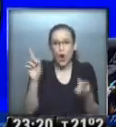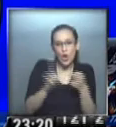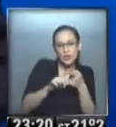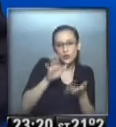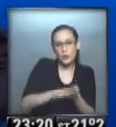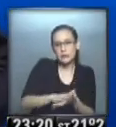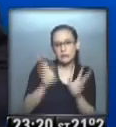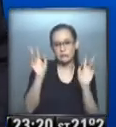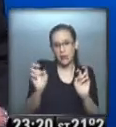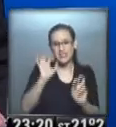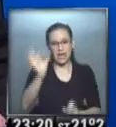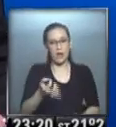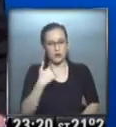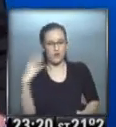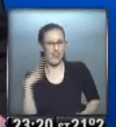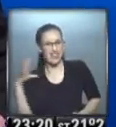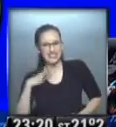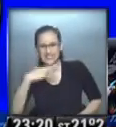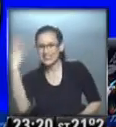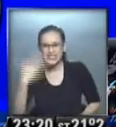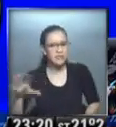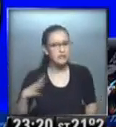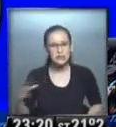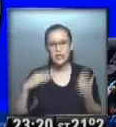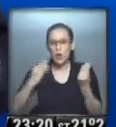con ese tema que no, yo no termino de...